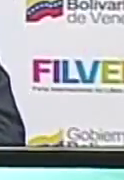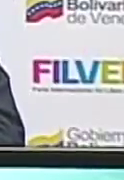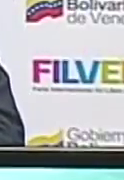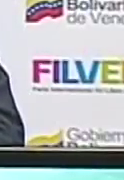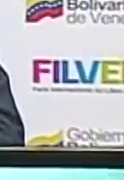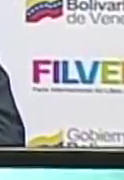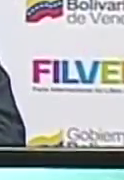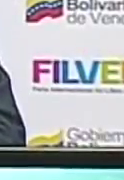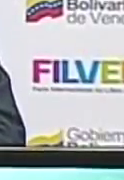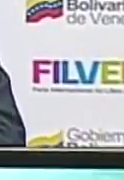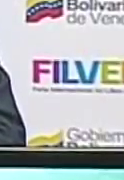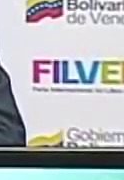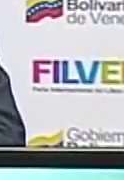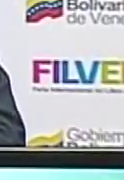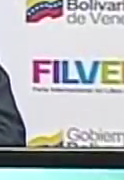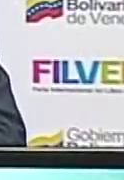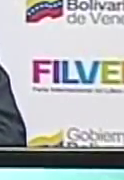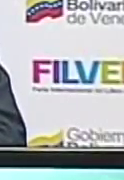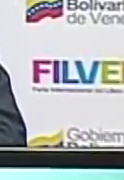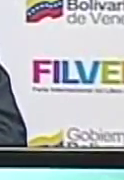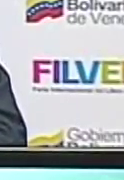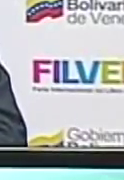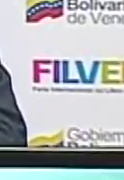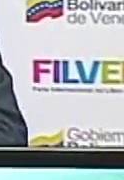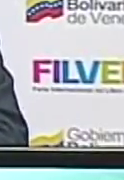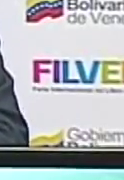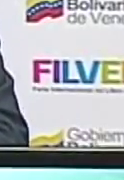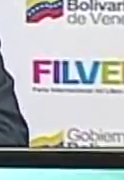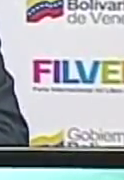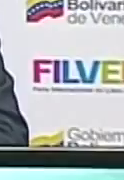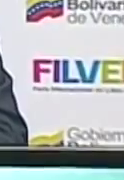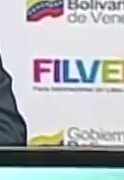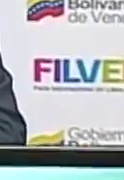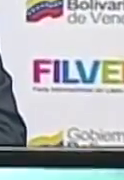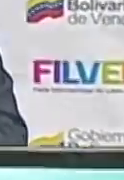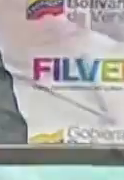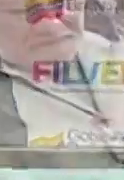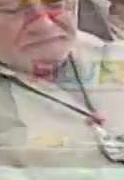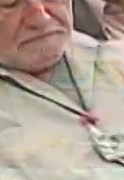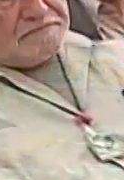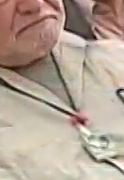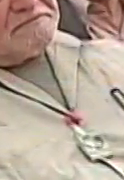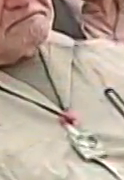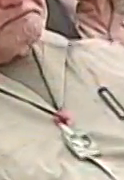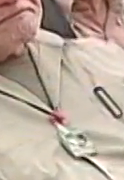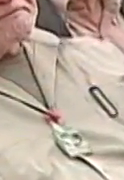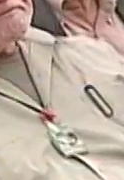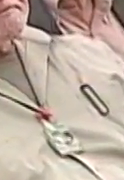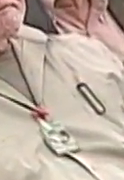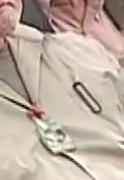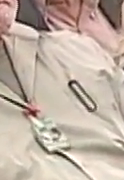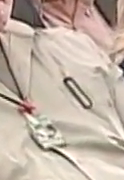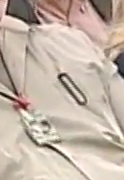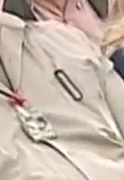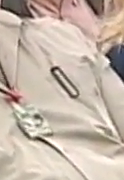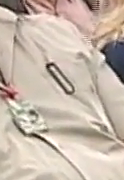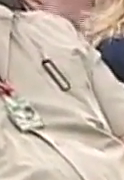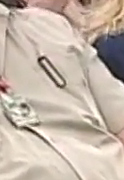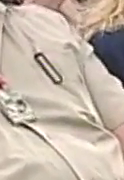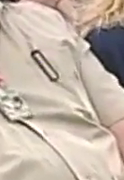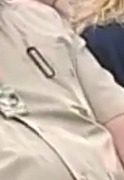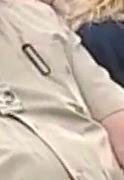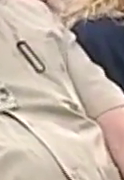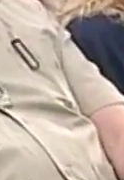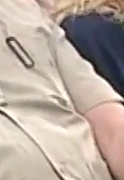escritores de diversas partes del mundo que van a estar con nosotros todos estos días. Y también